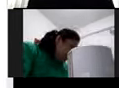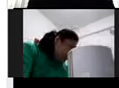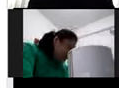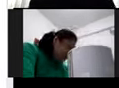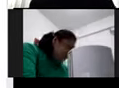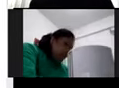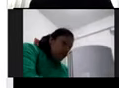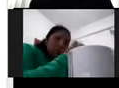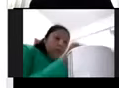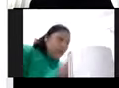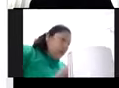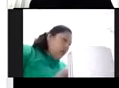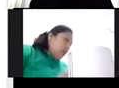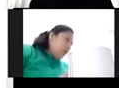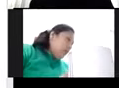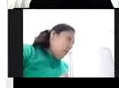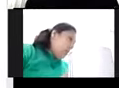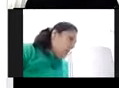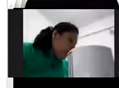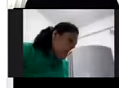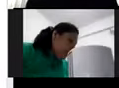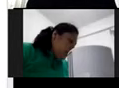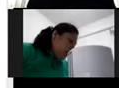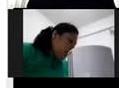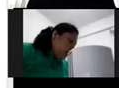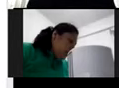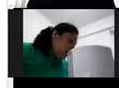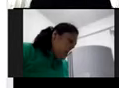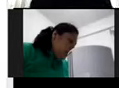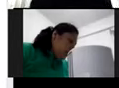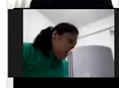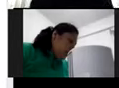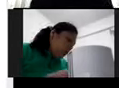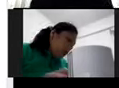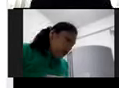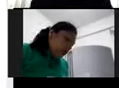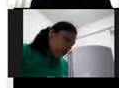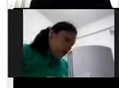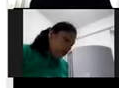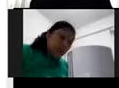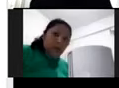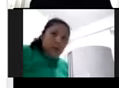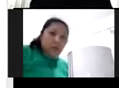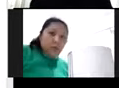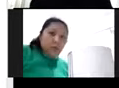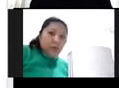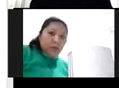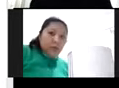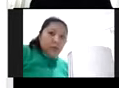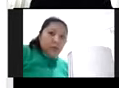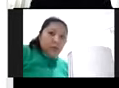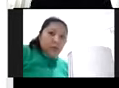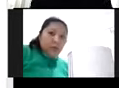gasto presupuestario, implica la ejecución de un gasto presupuestario. Por lo tanto, el